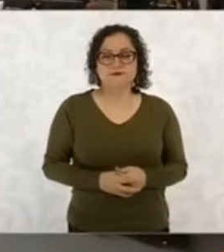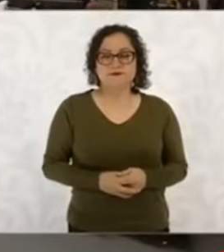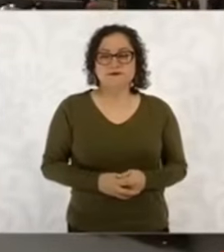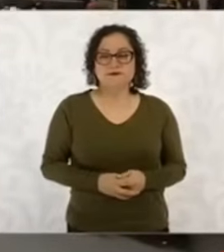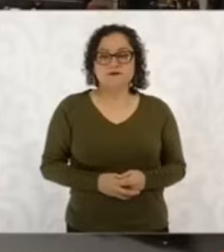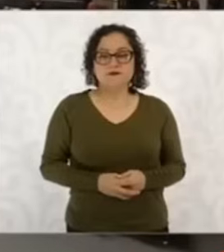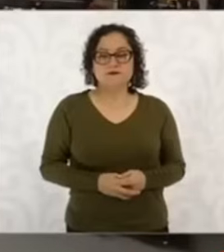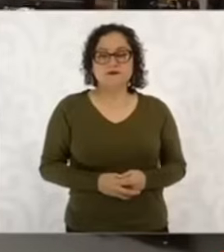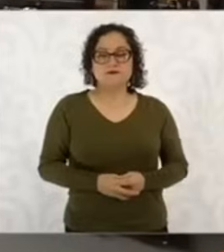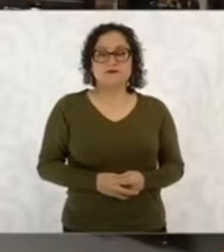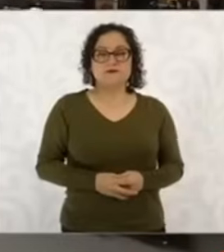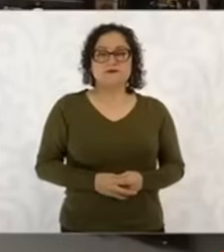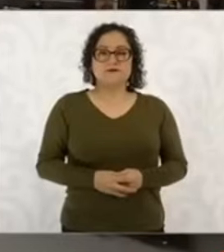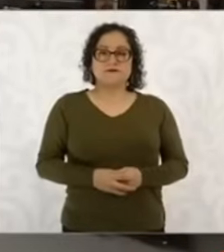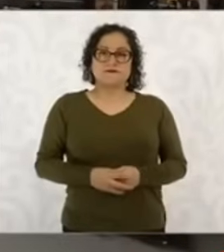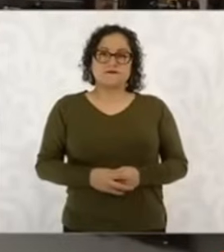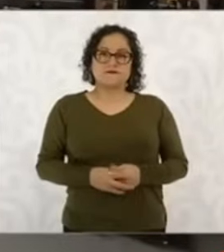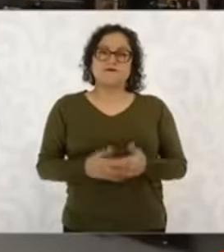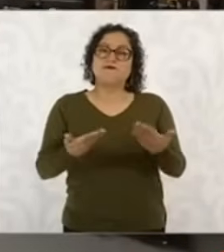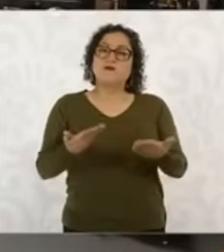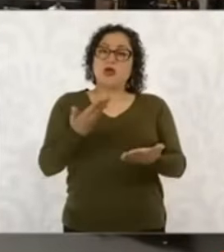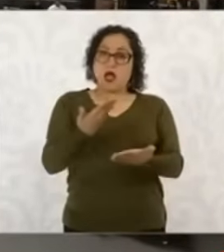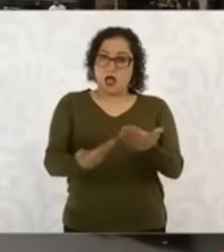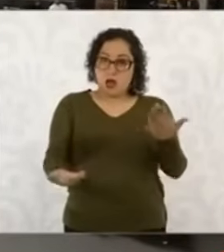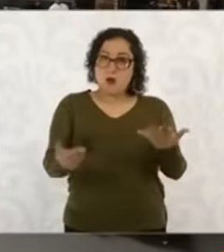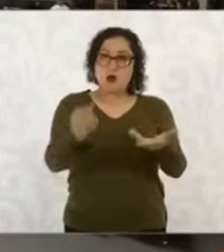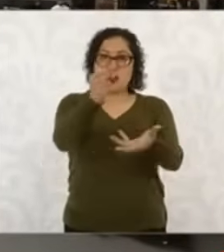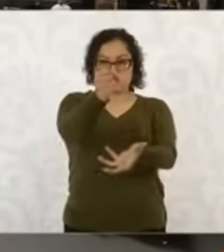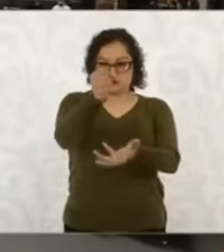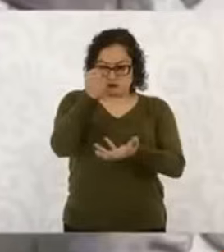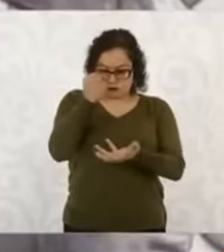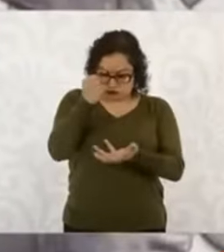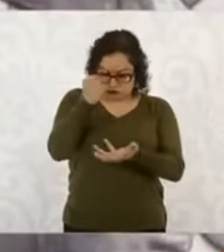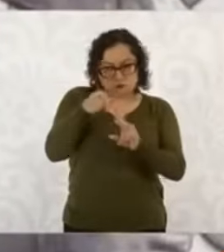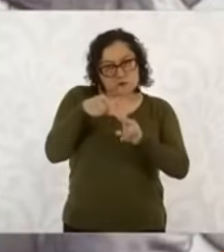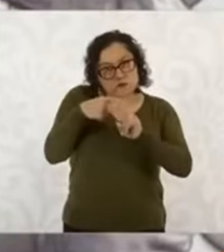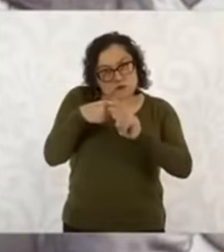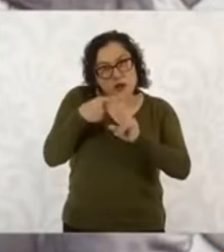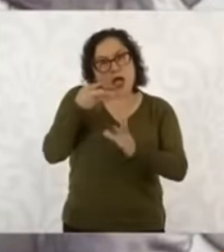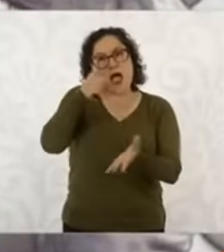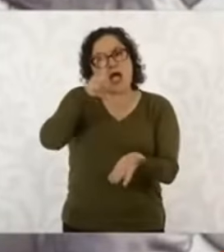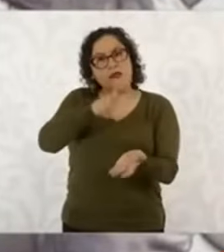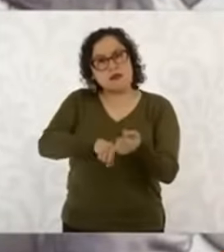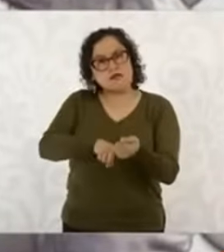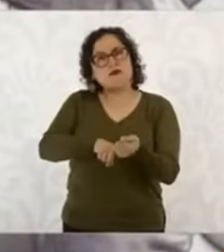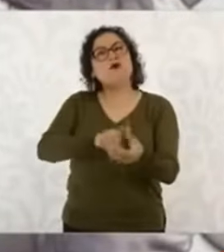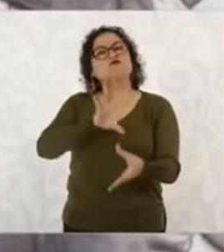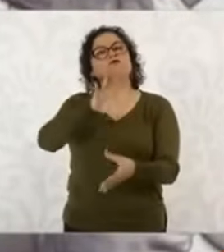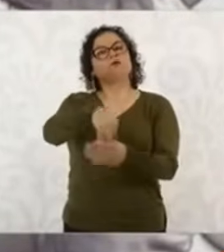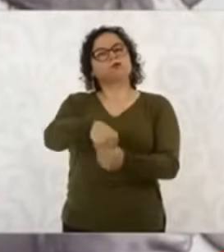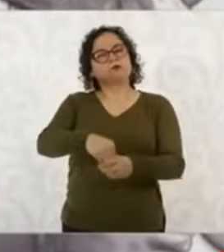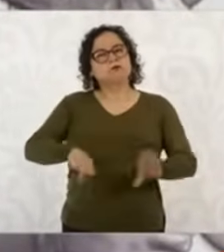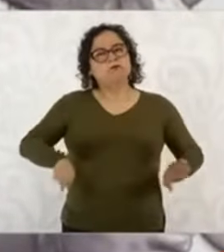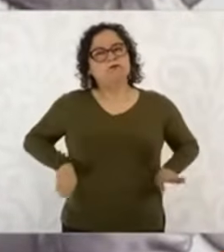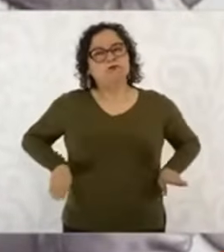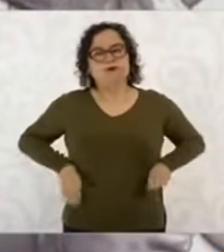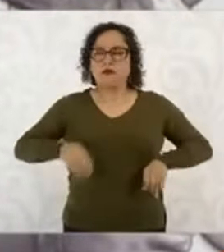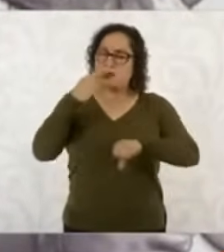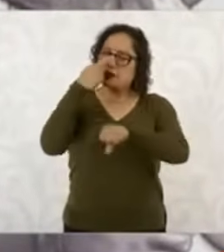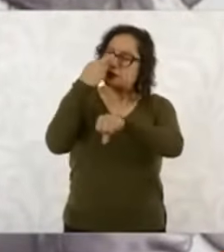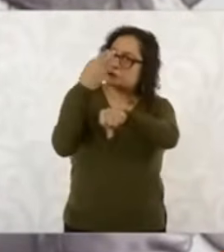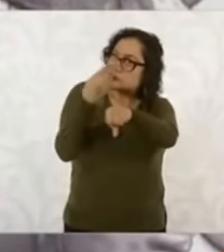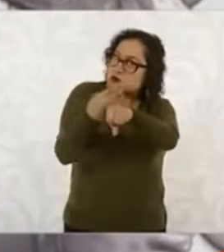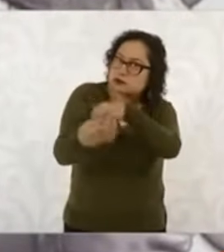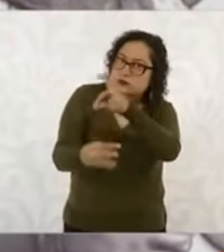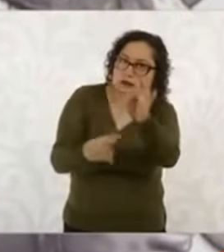Entonces es un paquete económico responsable, humanista, que garantiza los derechos